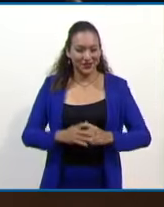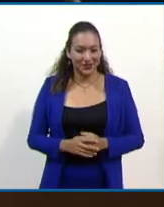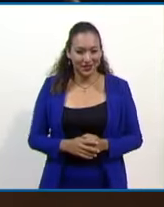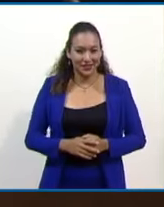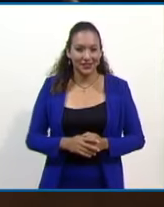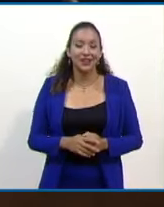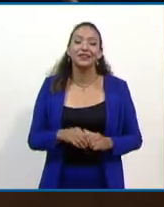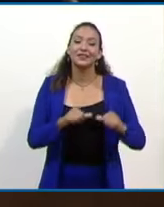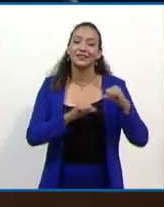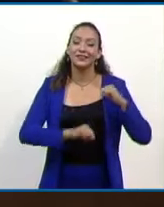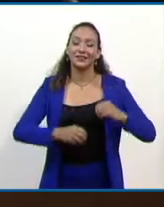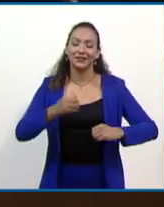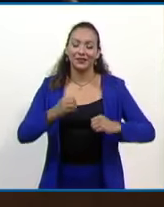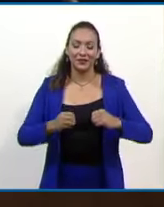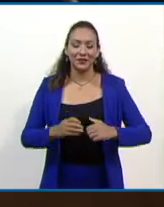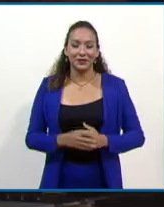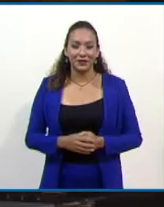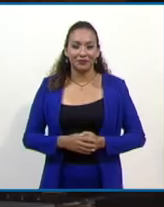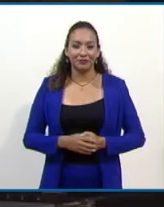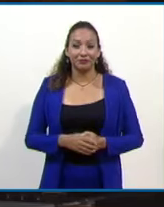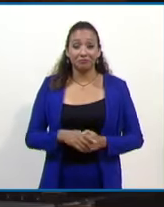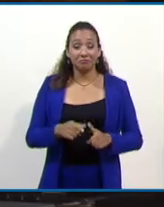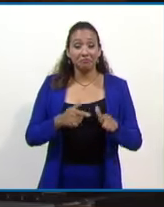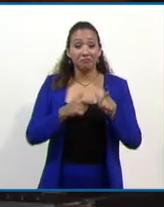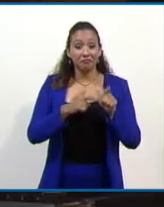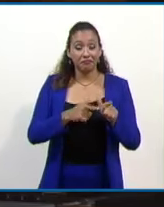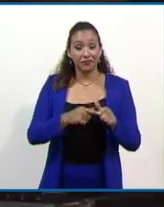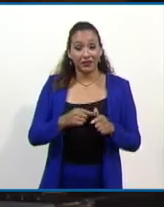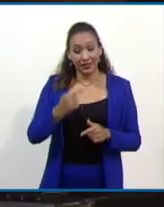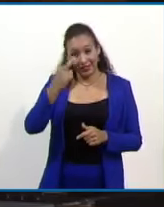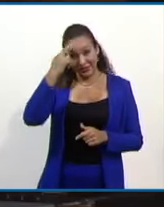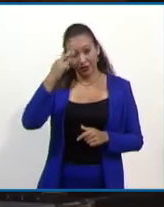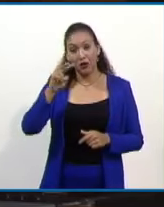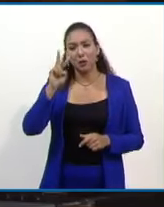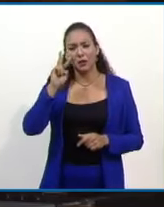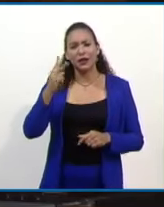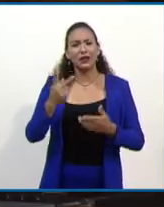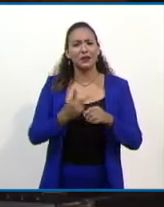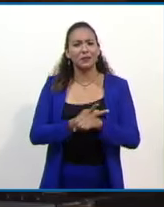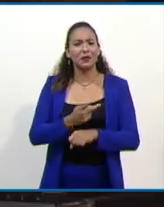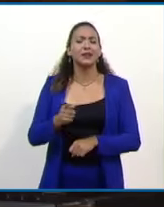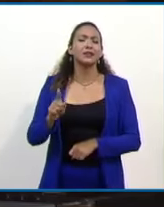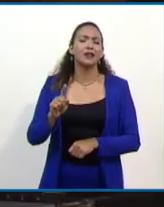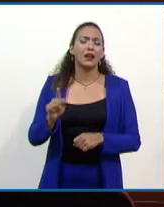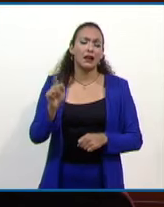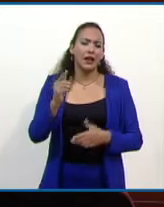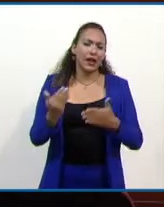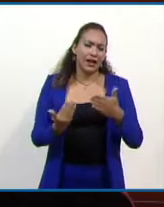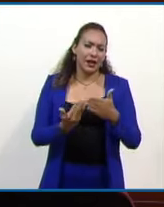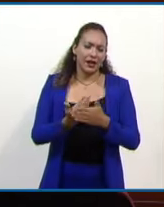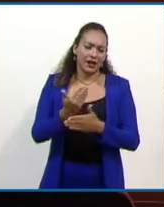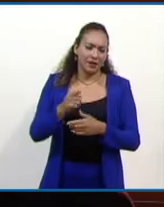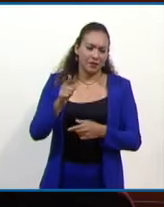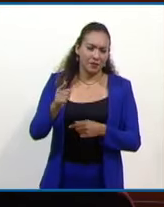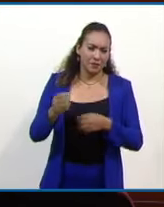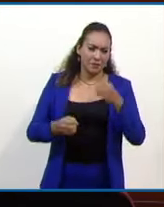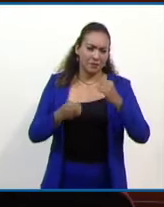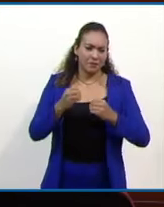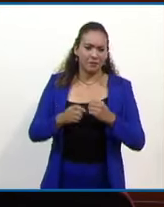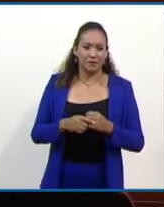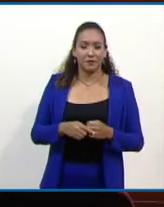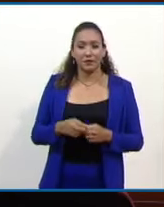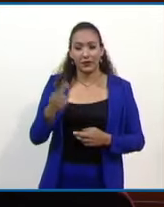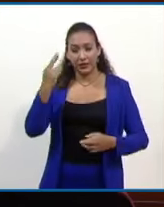del Poder Judicial de la Federación. Le invitamos a seguir la sesión del Pleno porque en esta ocasión tiene previsto analizar y resolver una acción